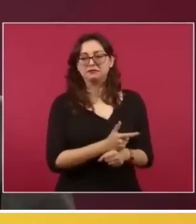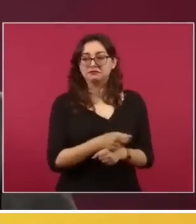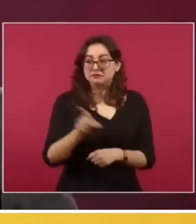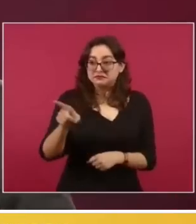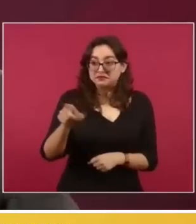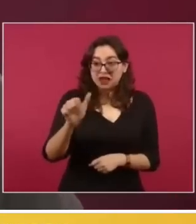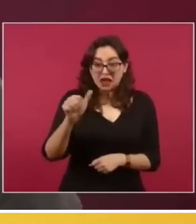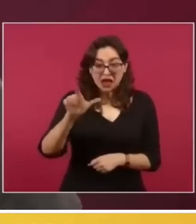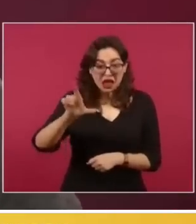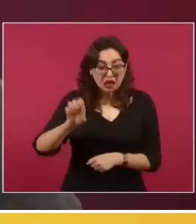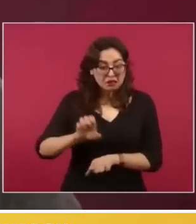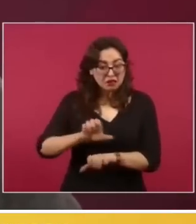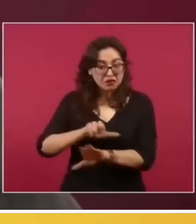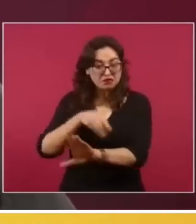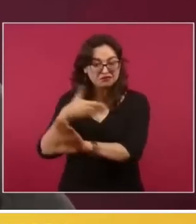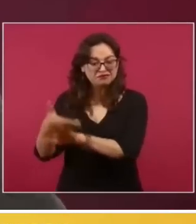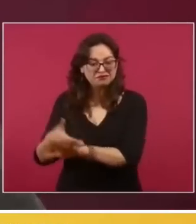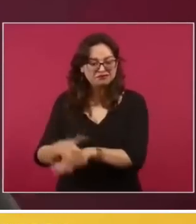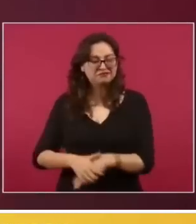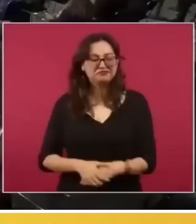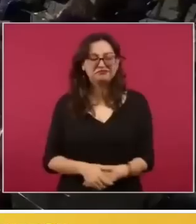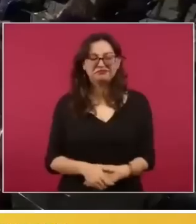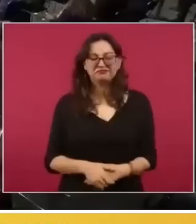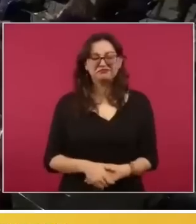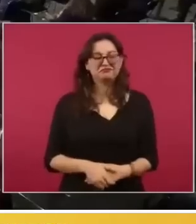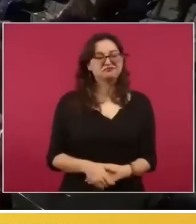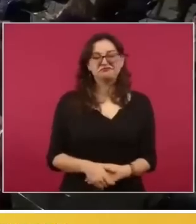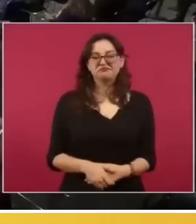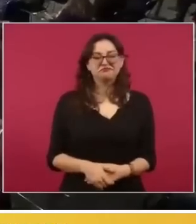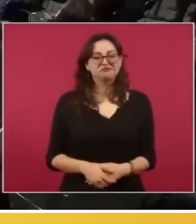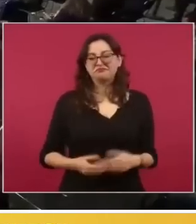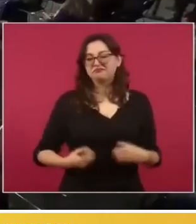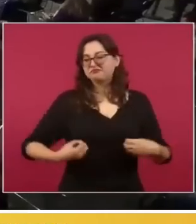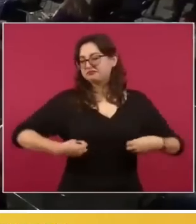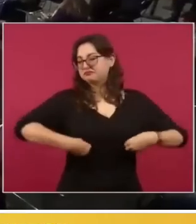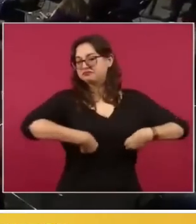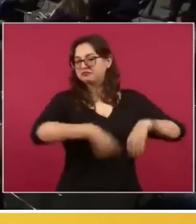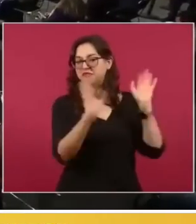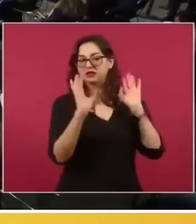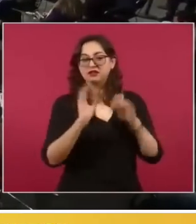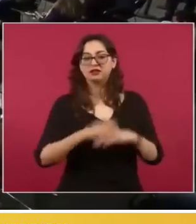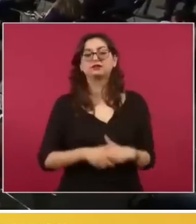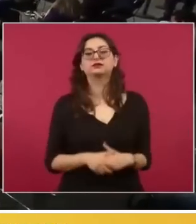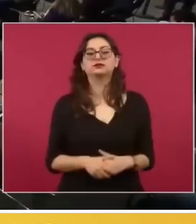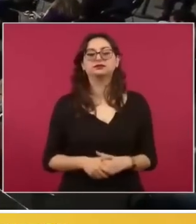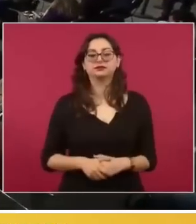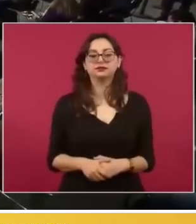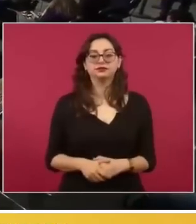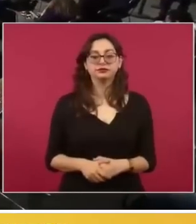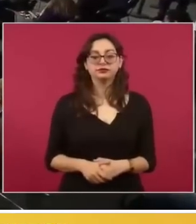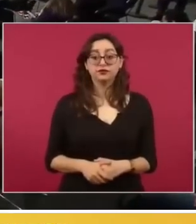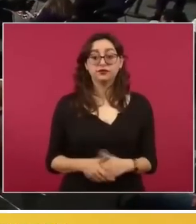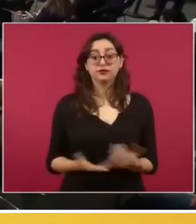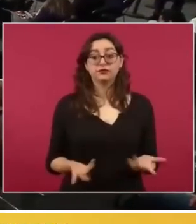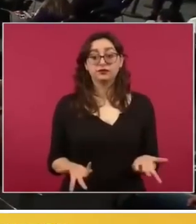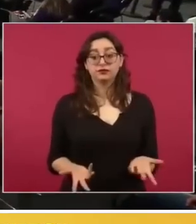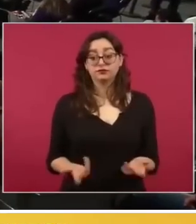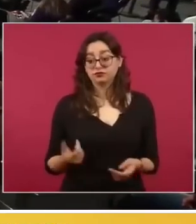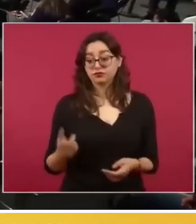Una vez cuando yo era presidente electo y me entrevisté con el presidente Peña.